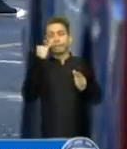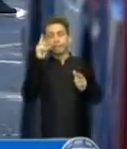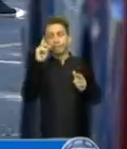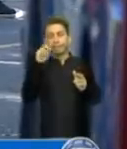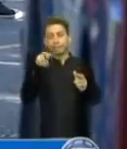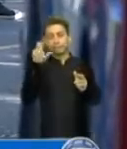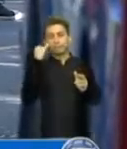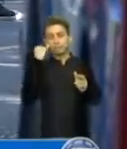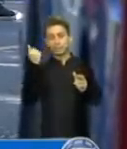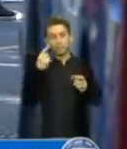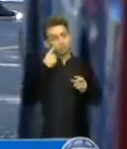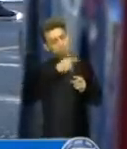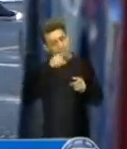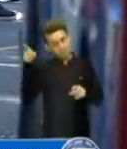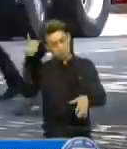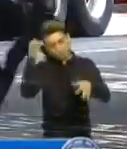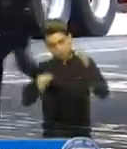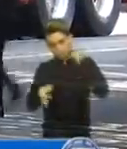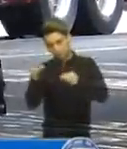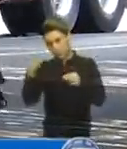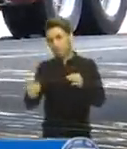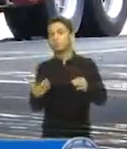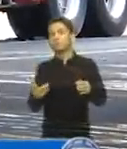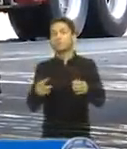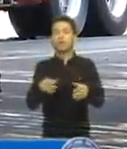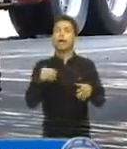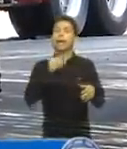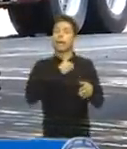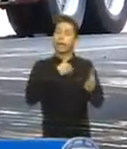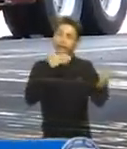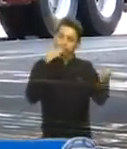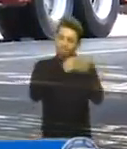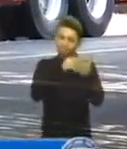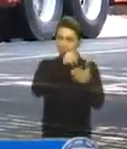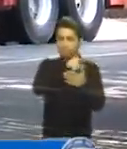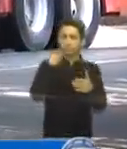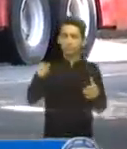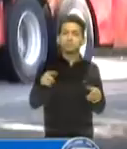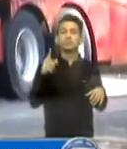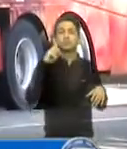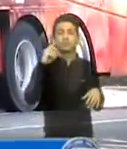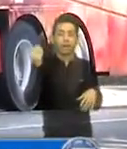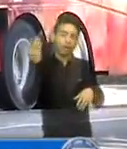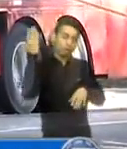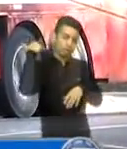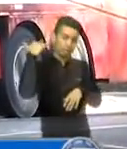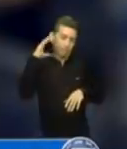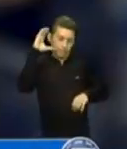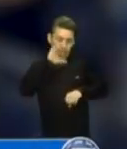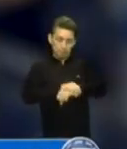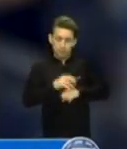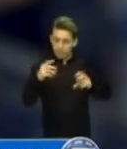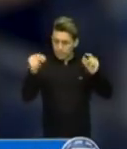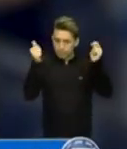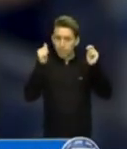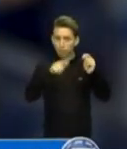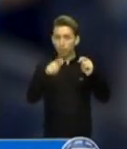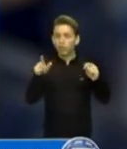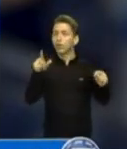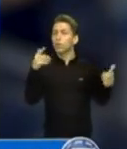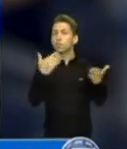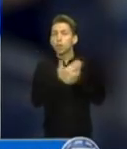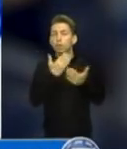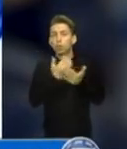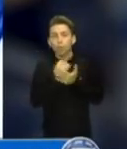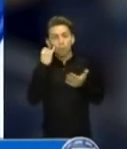Cea Mejía, en contra de quien la fiscalía incluirá elementos que originaron la captura inmediata y nuevos indicios tras las